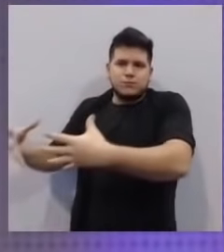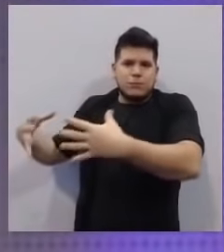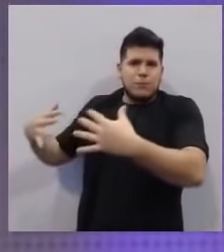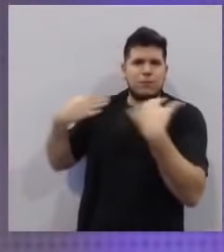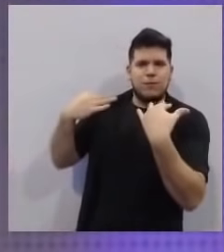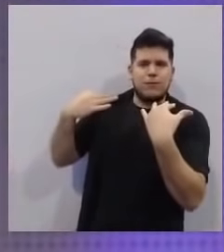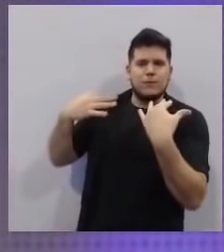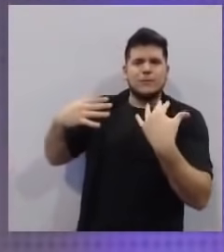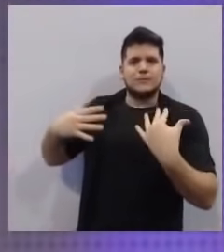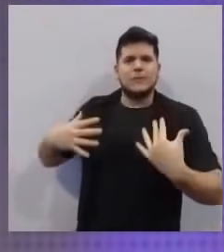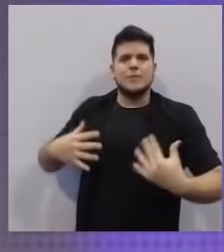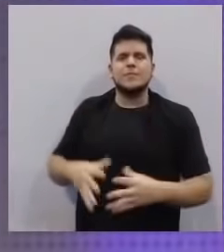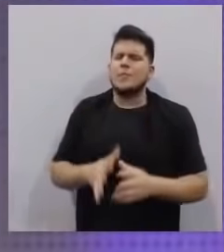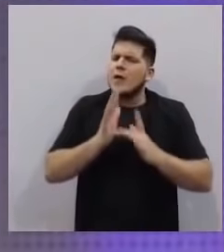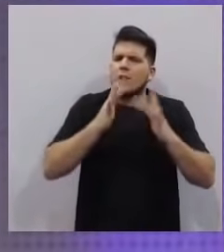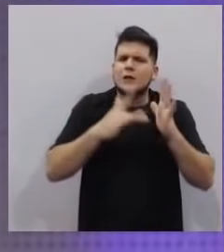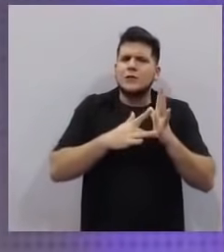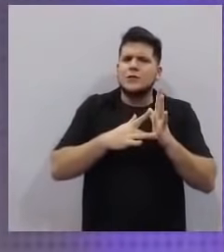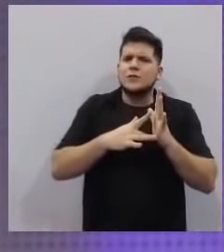pero el amor del señor cubre